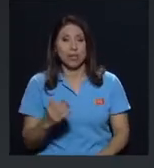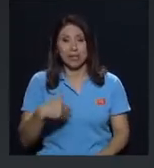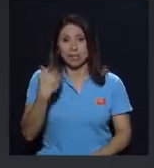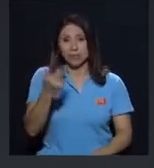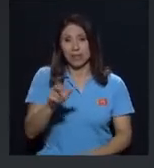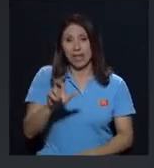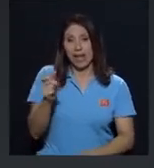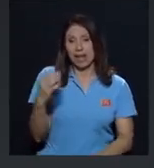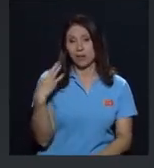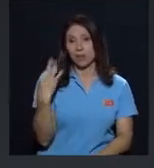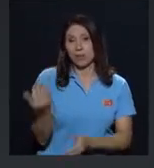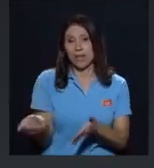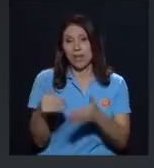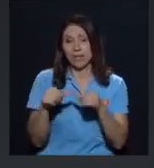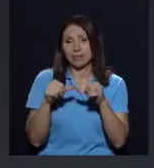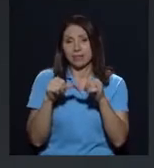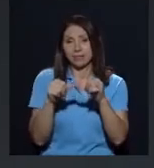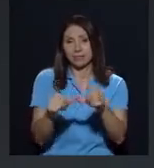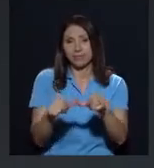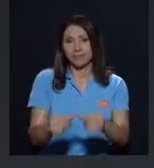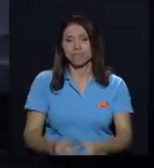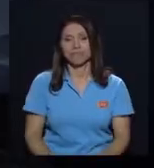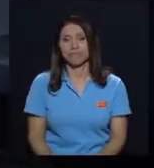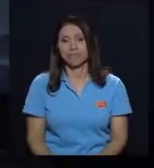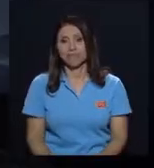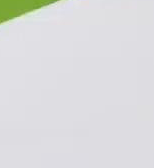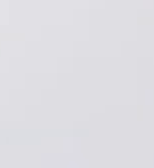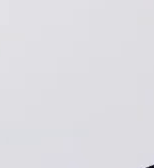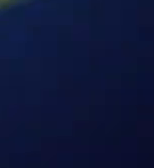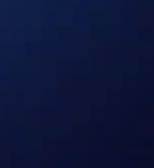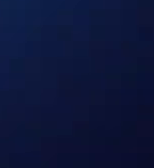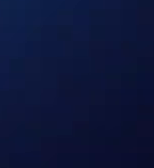vez que el canal nos invita a regresar eso haremos